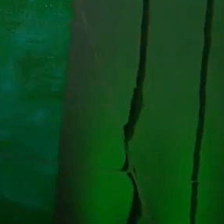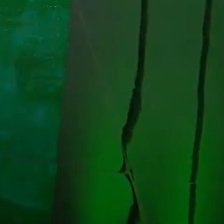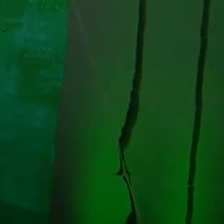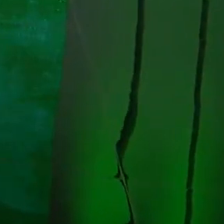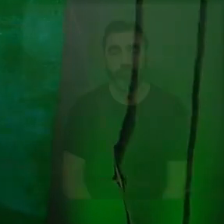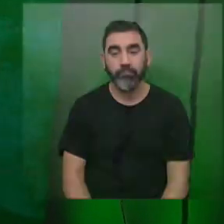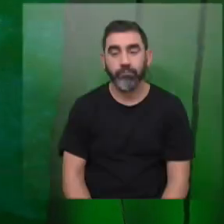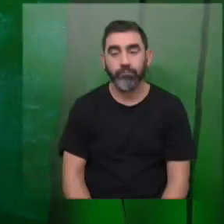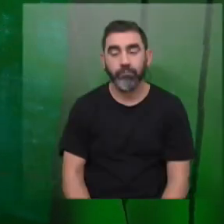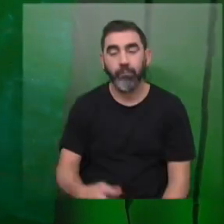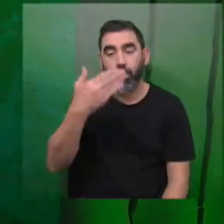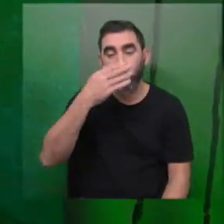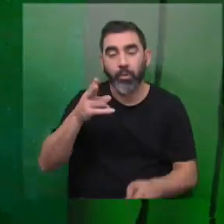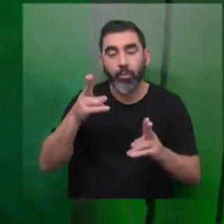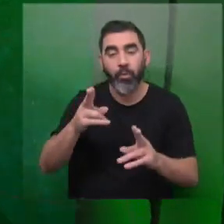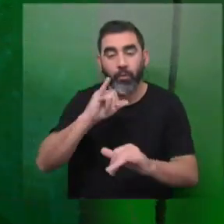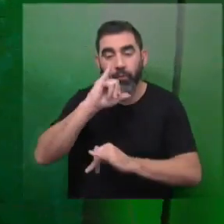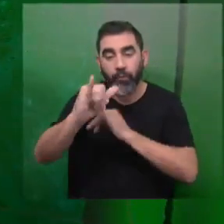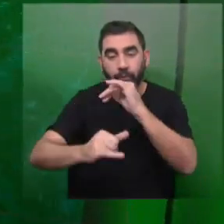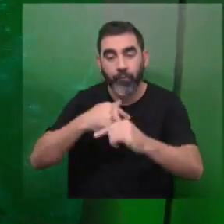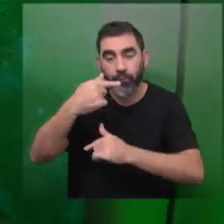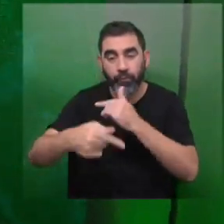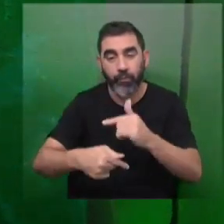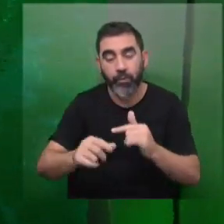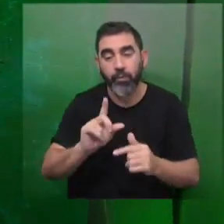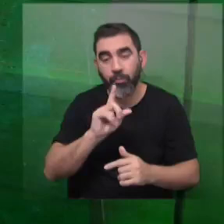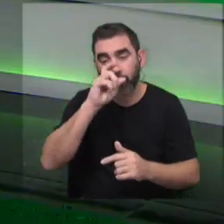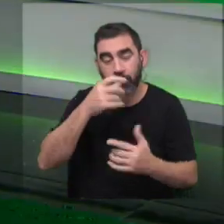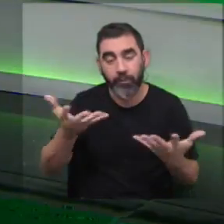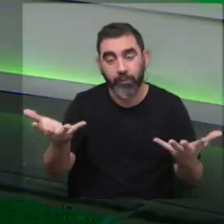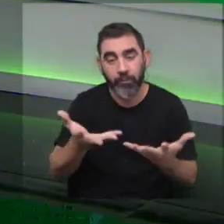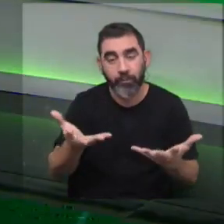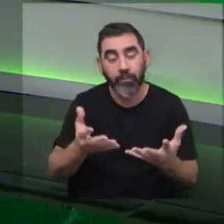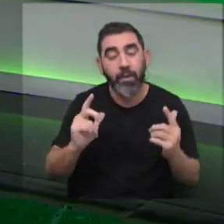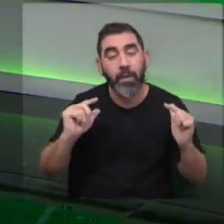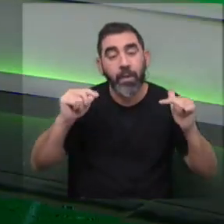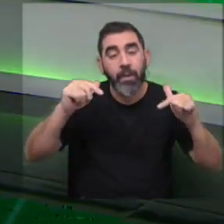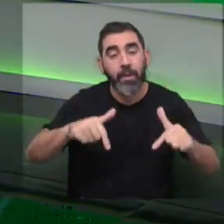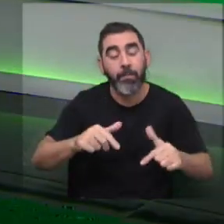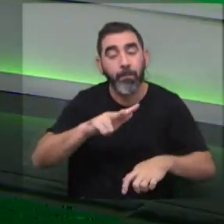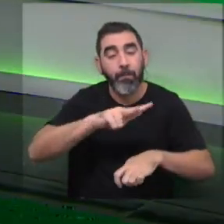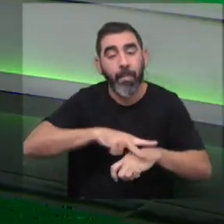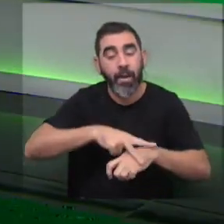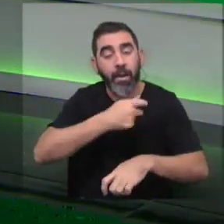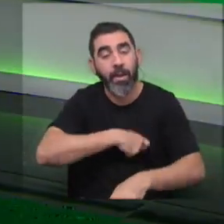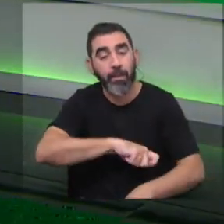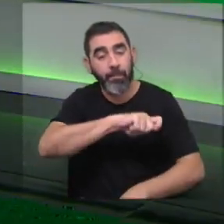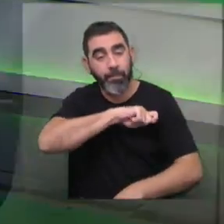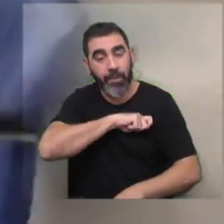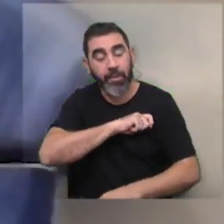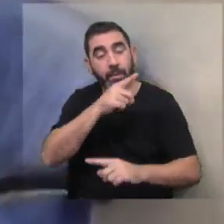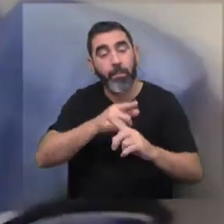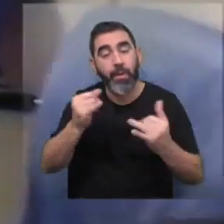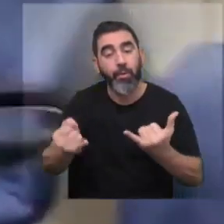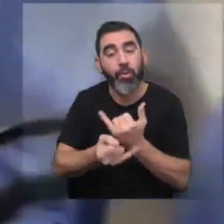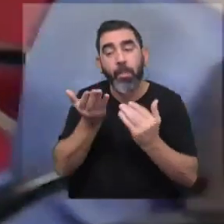útimo bloque de MB de noticias continuamos con la información desde Montevideo la embajada de Paraguay en España Le entregó este mediodía